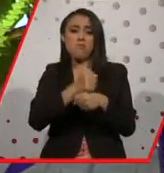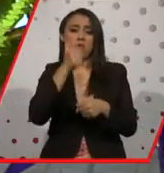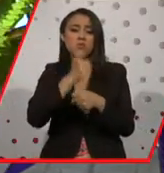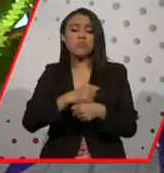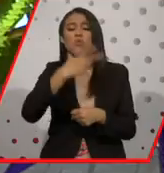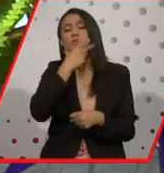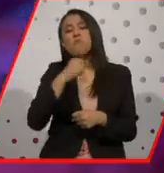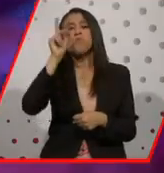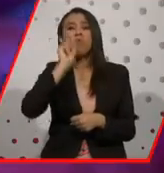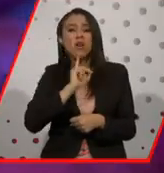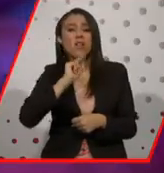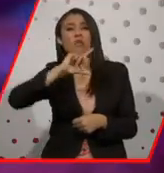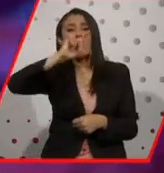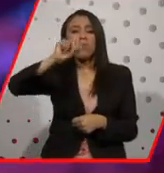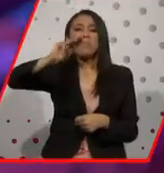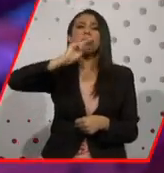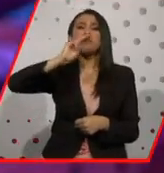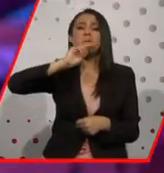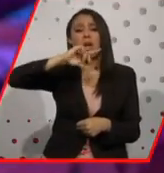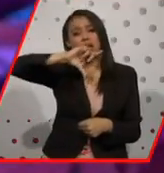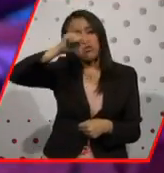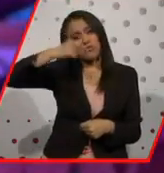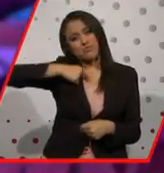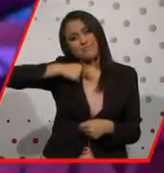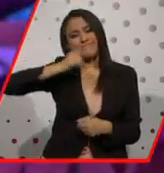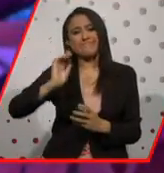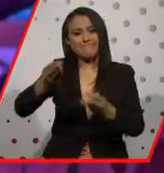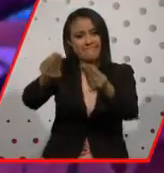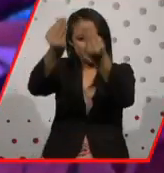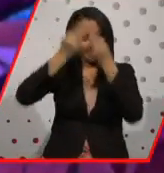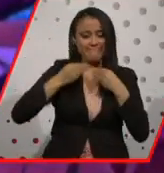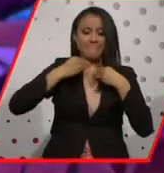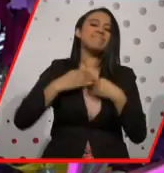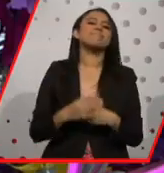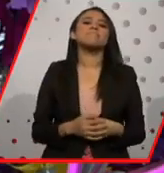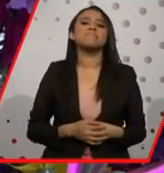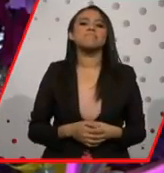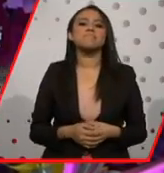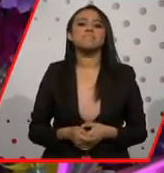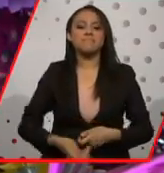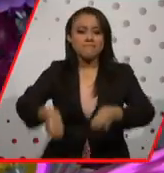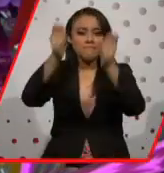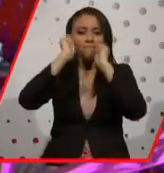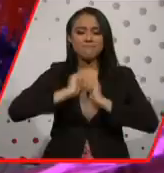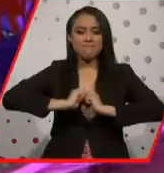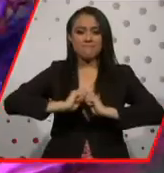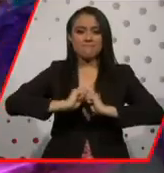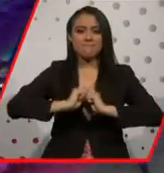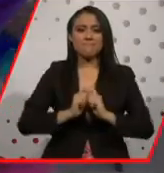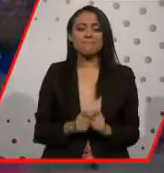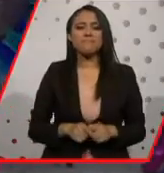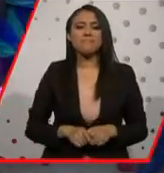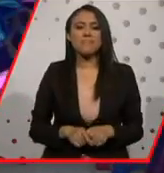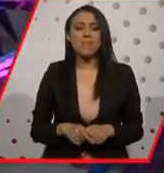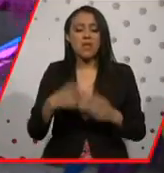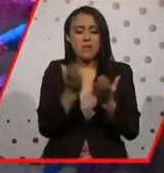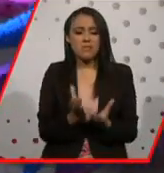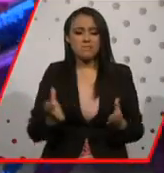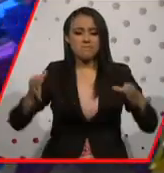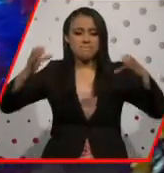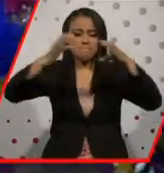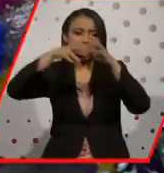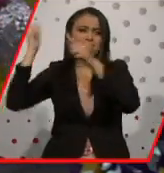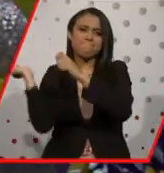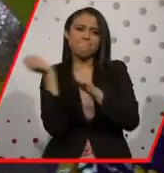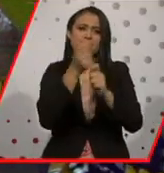pues ahora su servidora. Con el paso del tiempo adoptaron la tradición italiana de las piñatas y se lo inculcaron a los indígenas con la idea